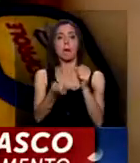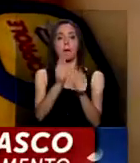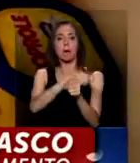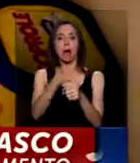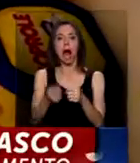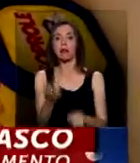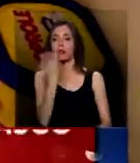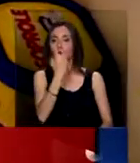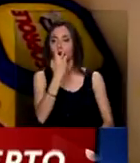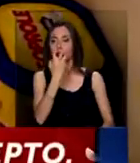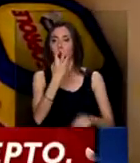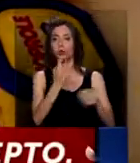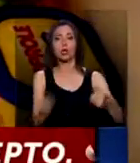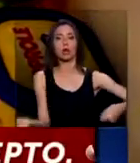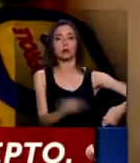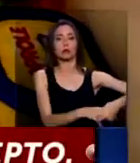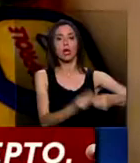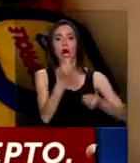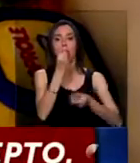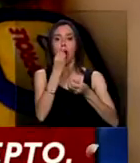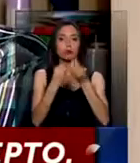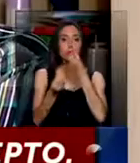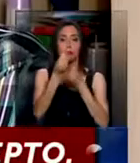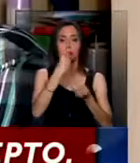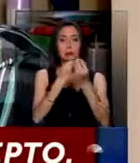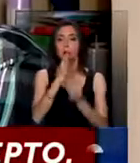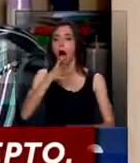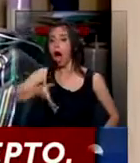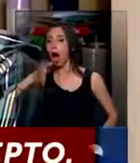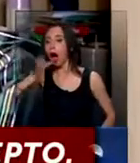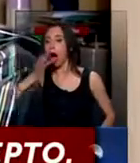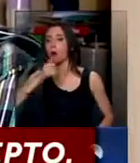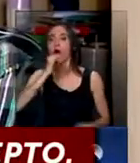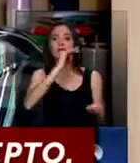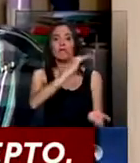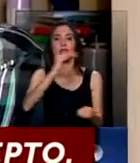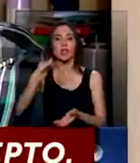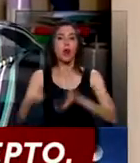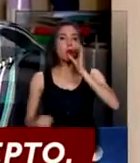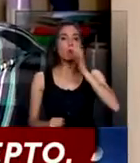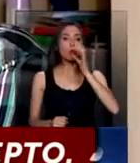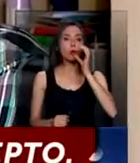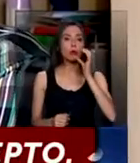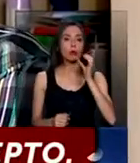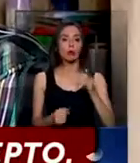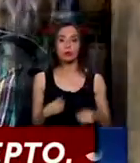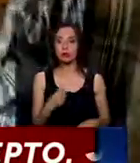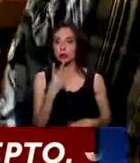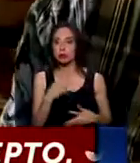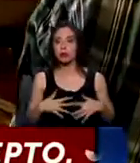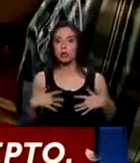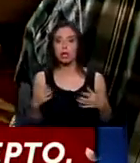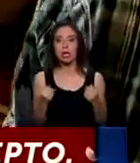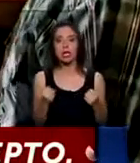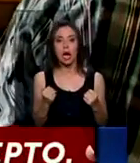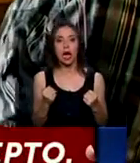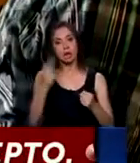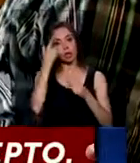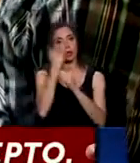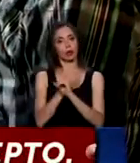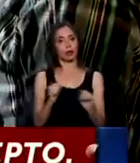frutas que tenía acá encima también, hicieron el tiempo de comer, tomar agua, bebidas que tenía. Entonces, eso es lo que más me da rabia.